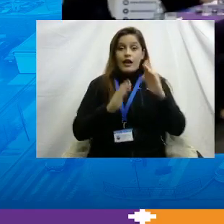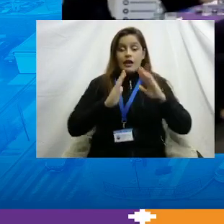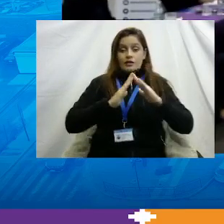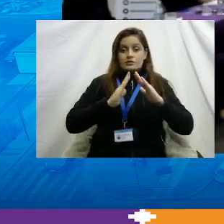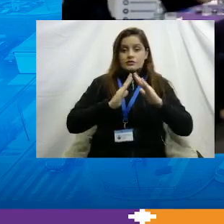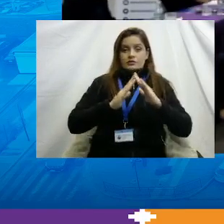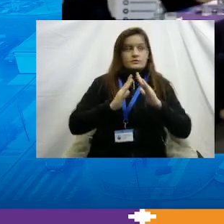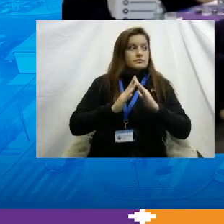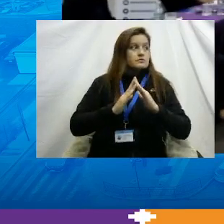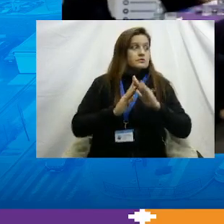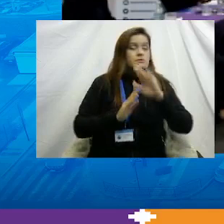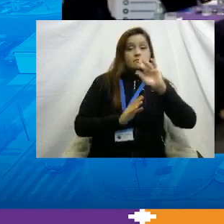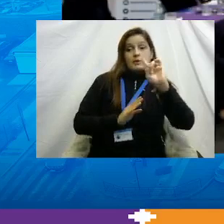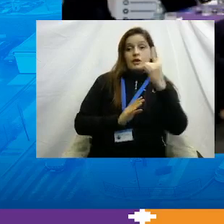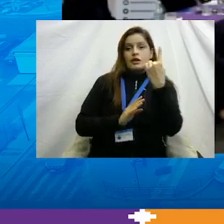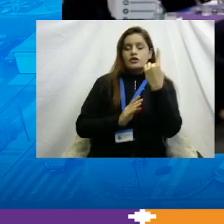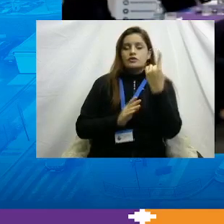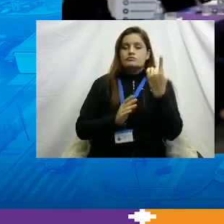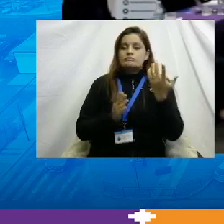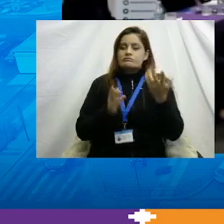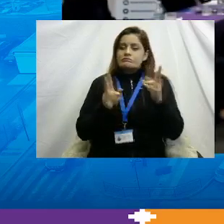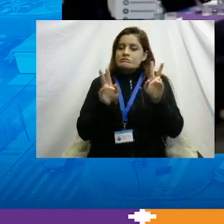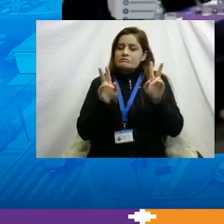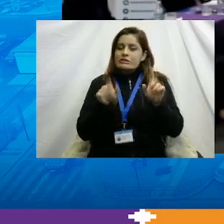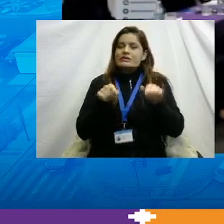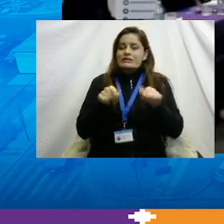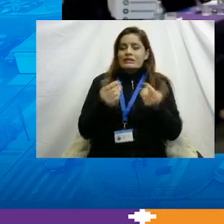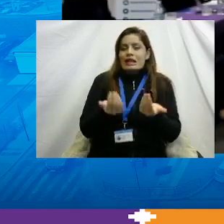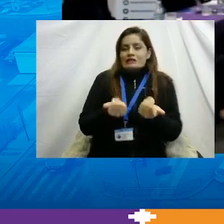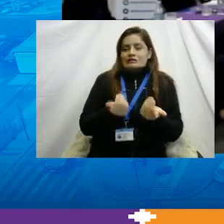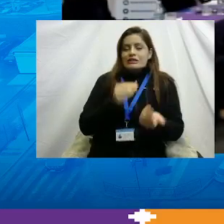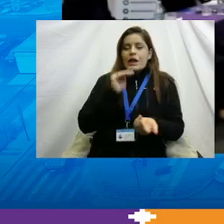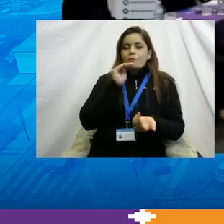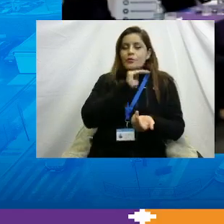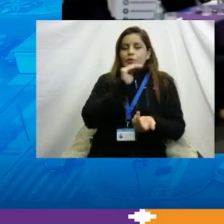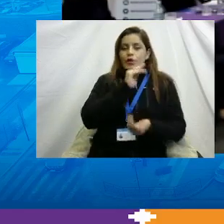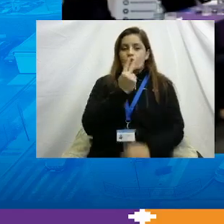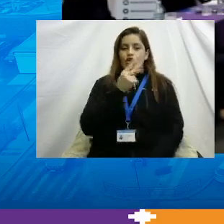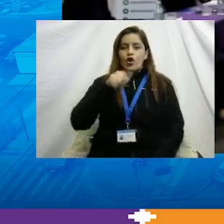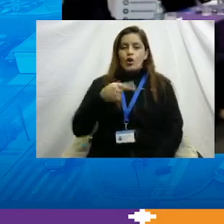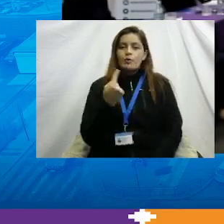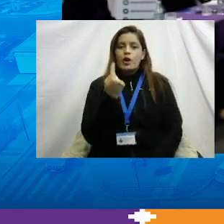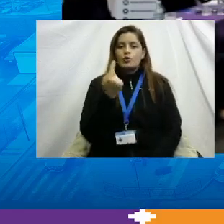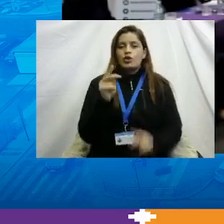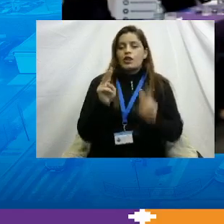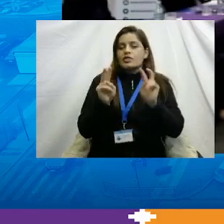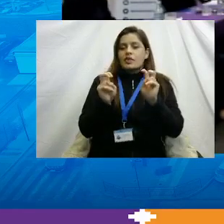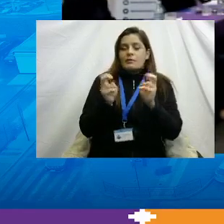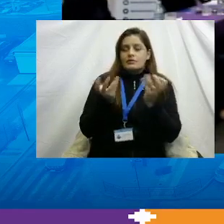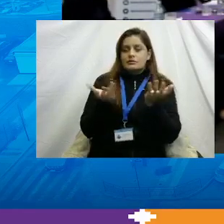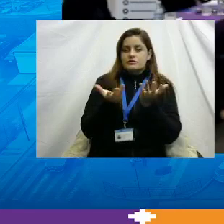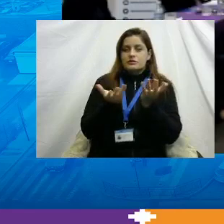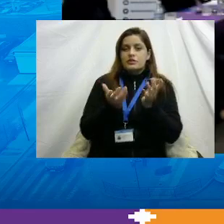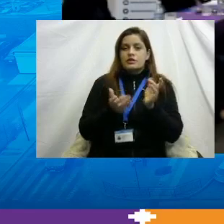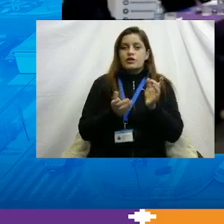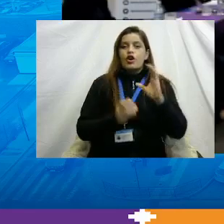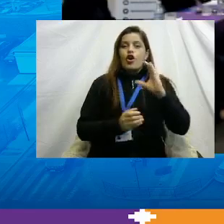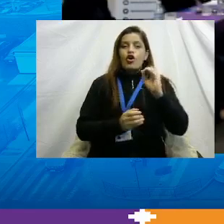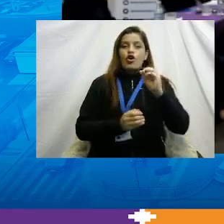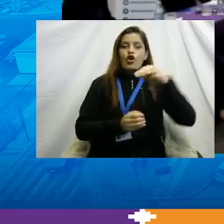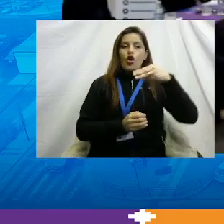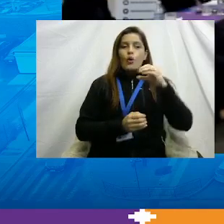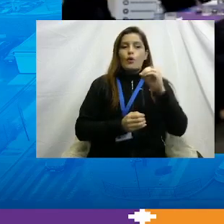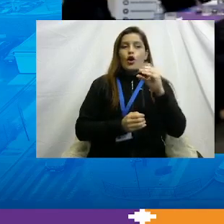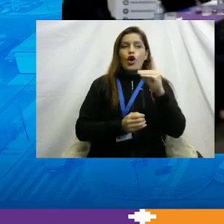primero a poder darle celeridad también al 2.1 de la correspondencia con respecto a un comodato, ya que hay